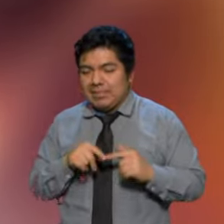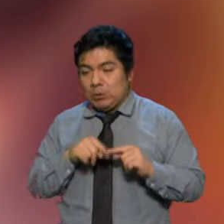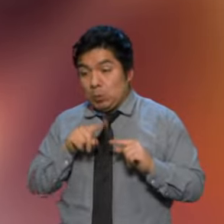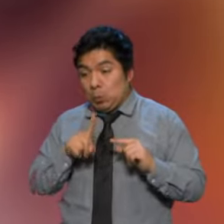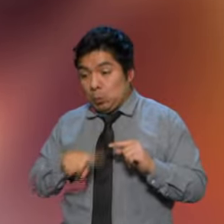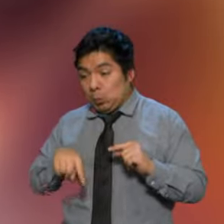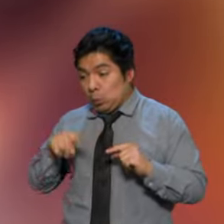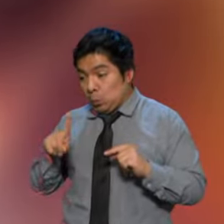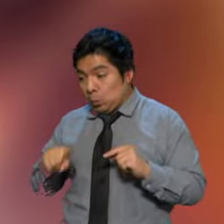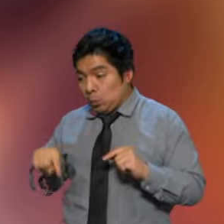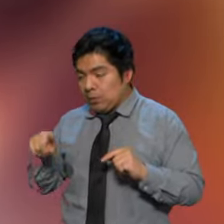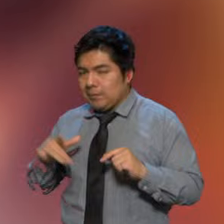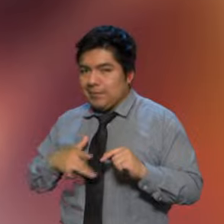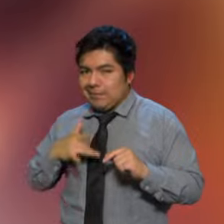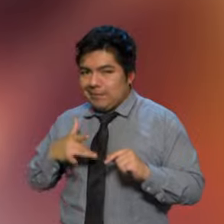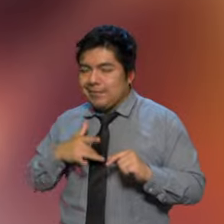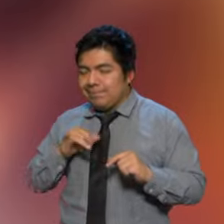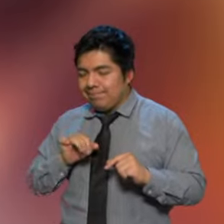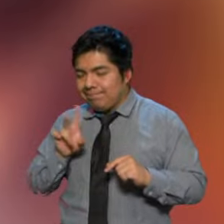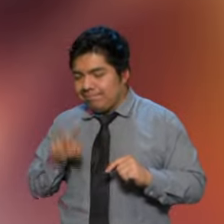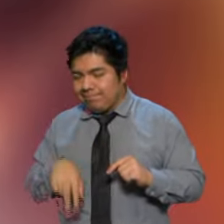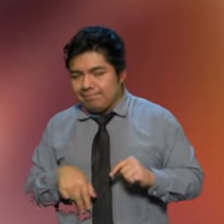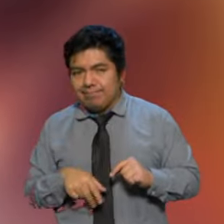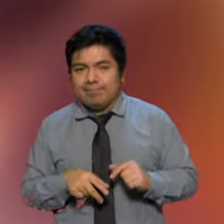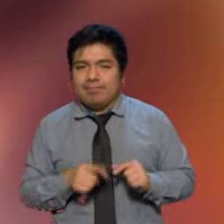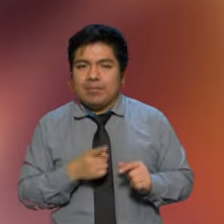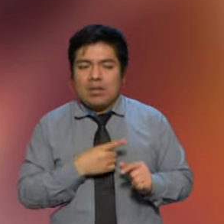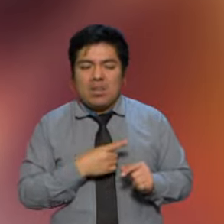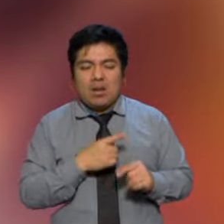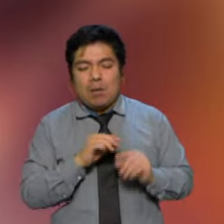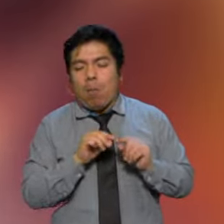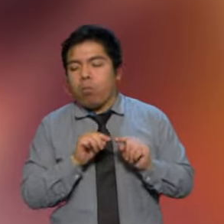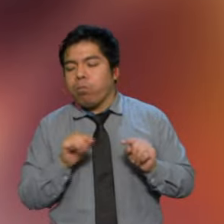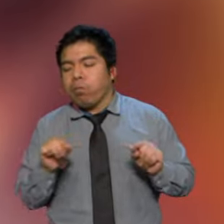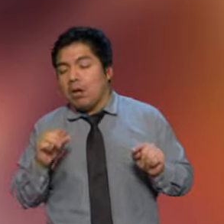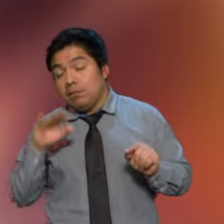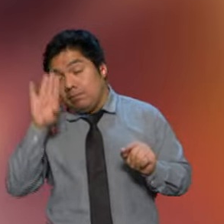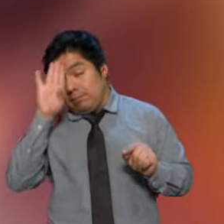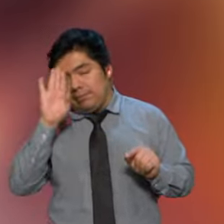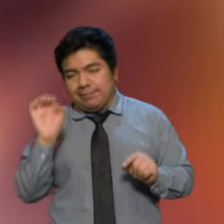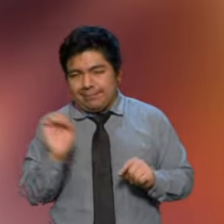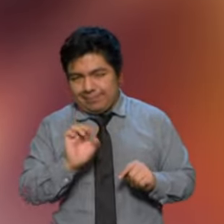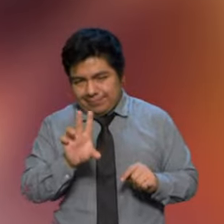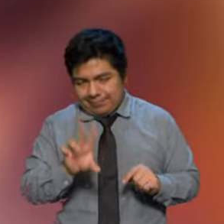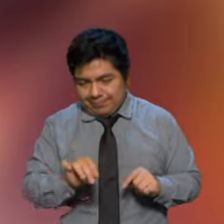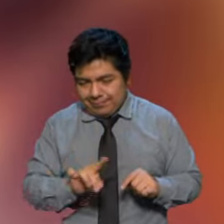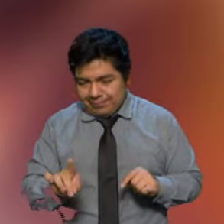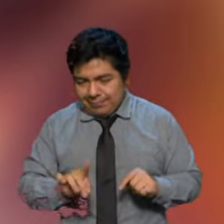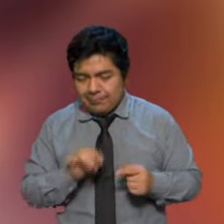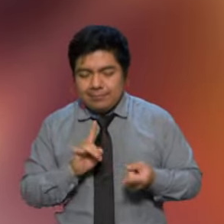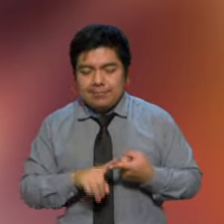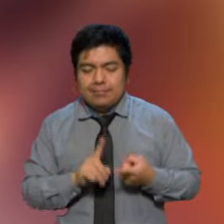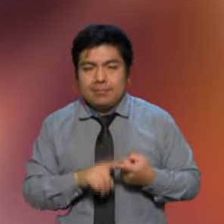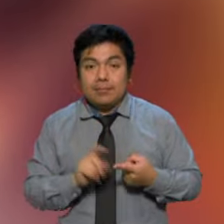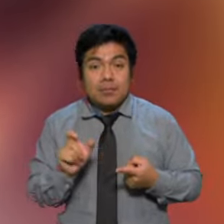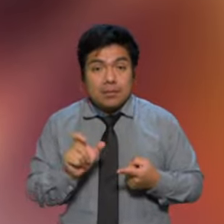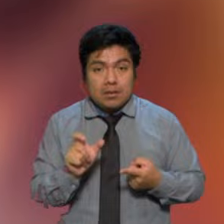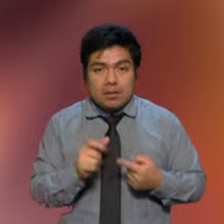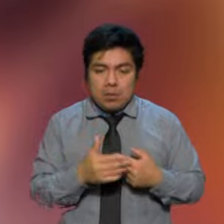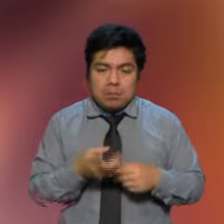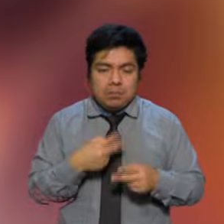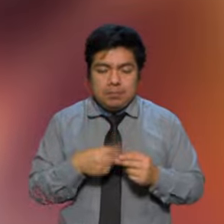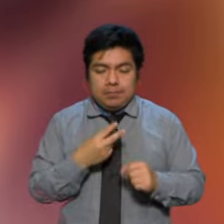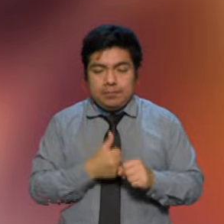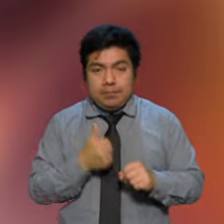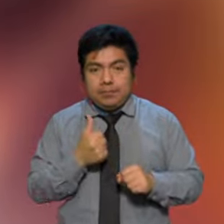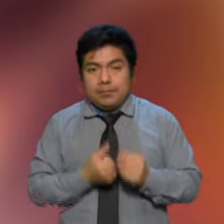de emociones. Exacto. No es todo tirado al drama, no se Exacto. preocupen. Exacto. Vamos a estar, bueno, estamos desde hace 2 años